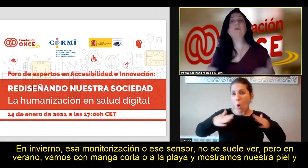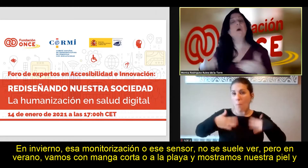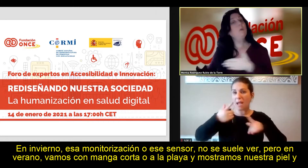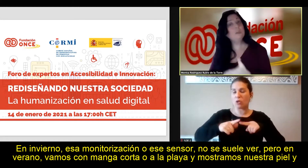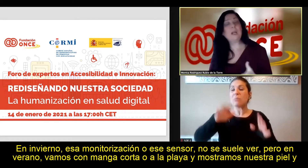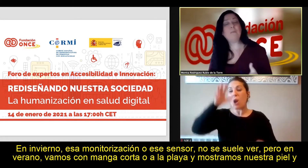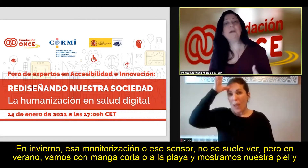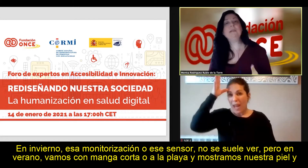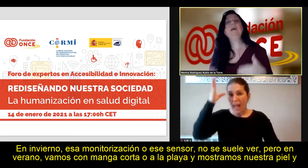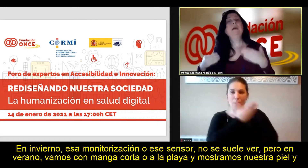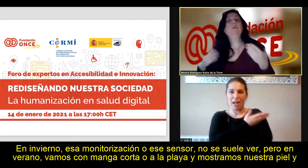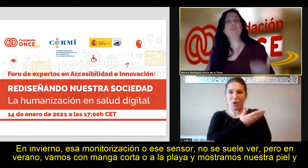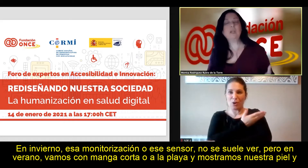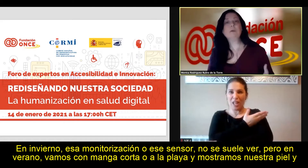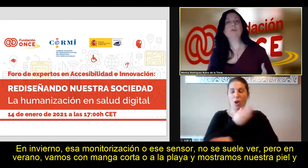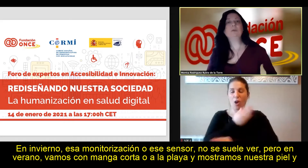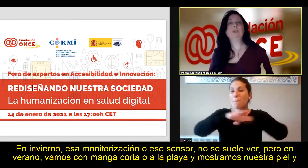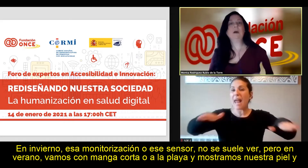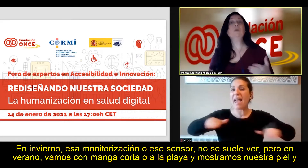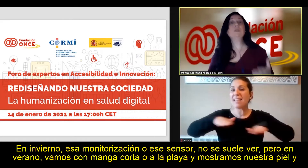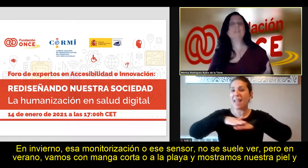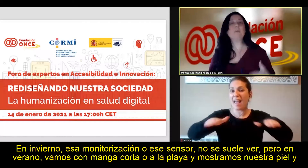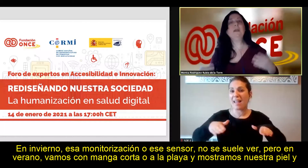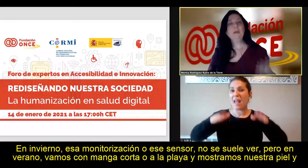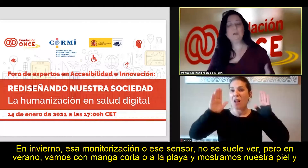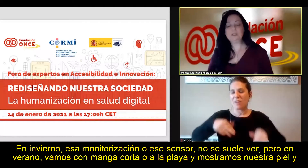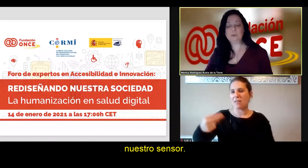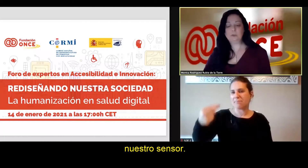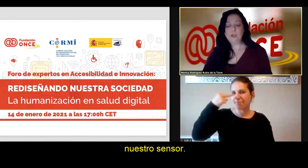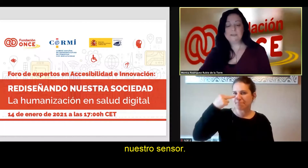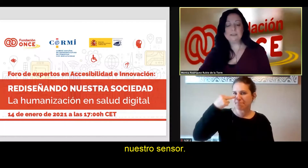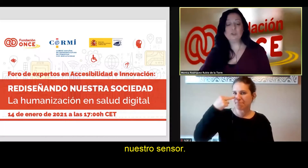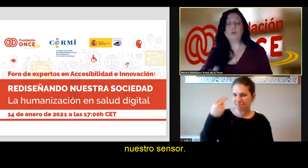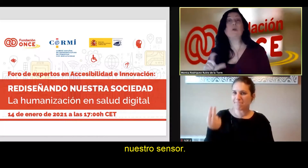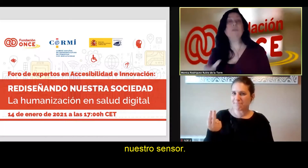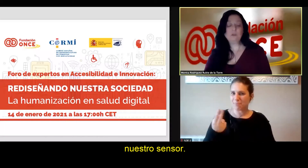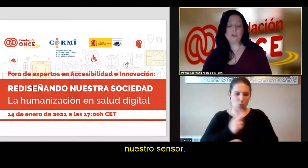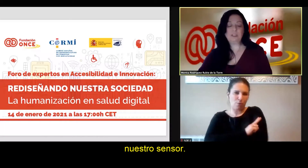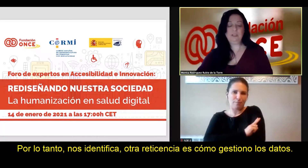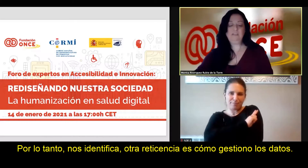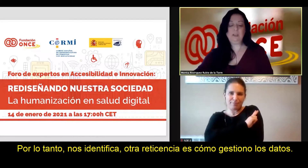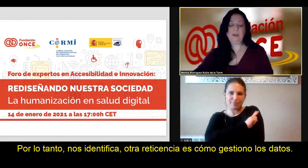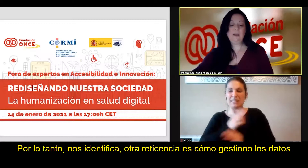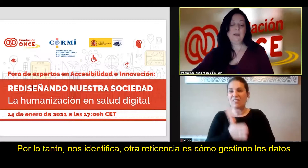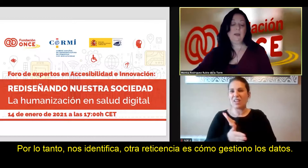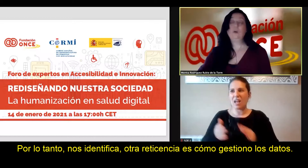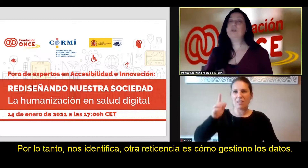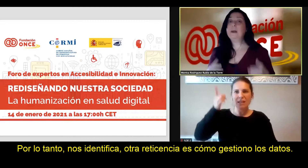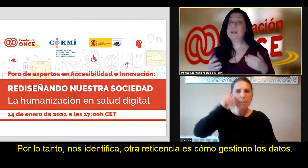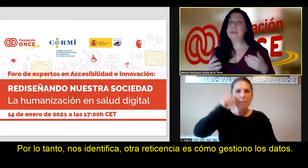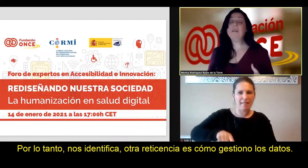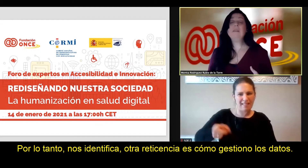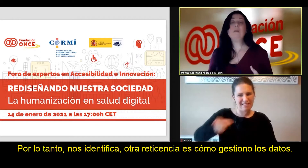corta o vamos a la playa y mostramos nuestra piel y nuestro sensor, por lo tanto nos identifica.